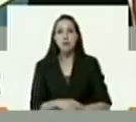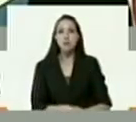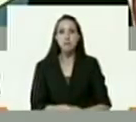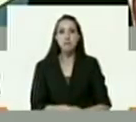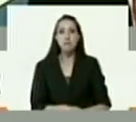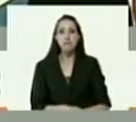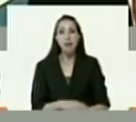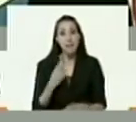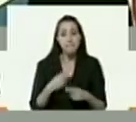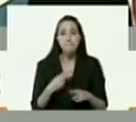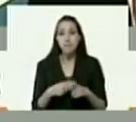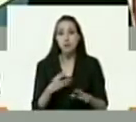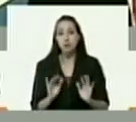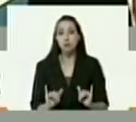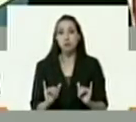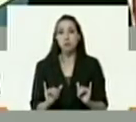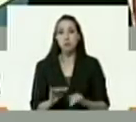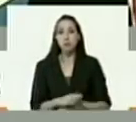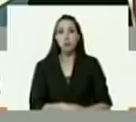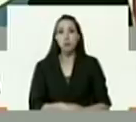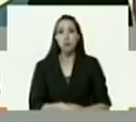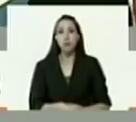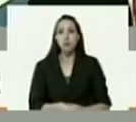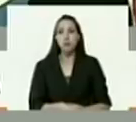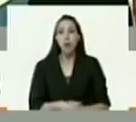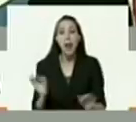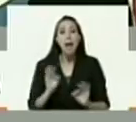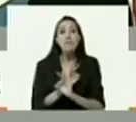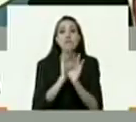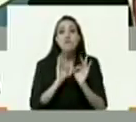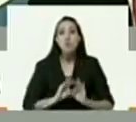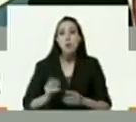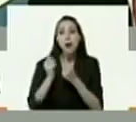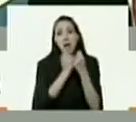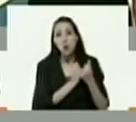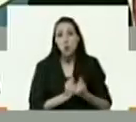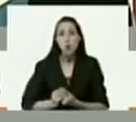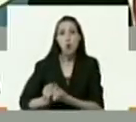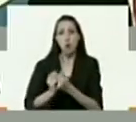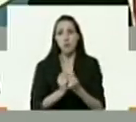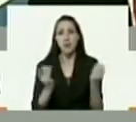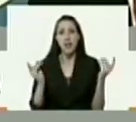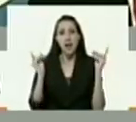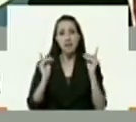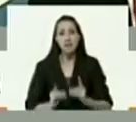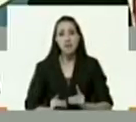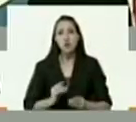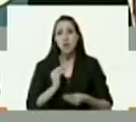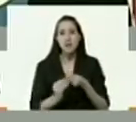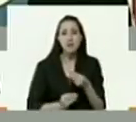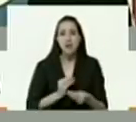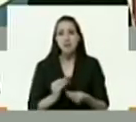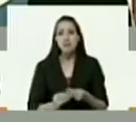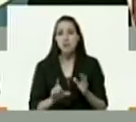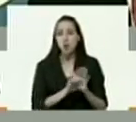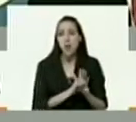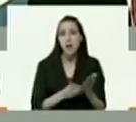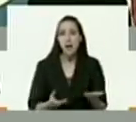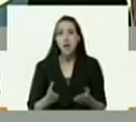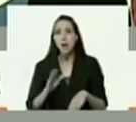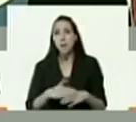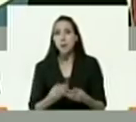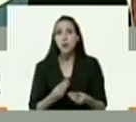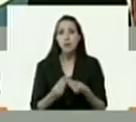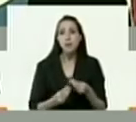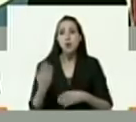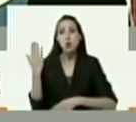delicado el tema de las medidas económicas, de las medidas unilaterales, arbitrarias, ilegales, porque se ha configurado no solo un